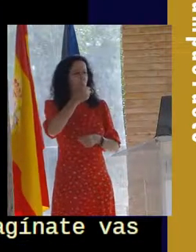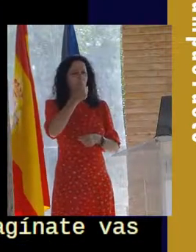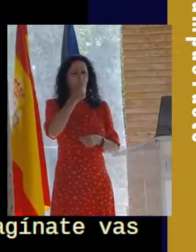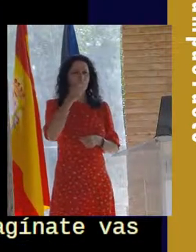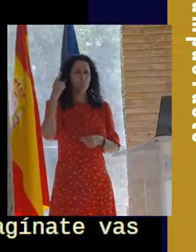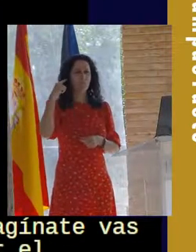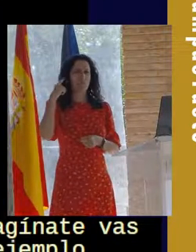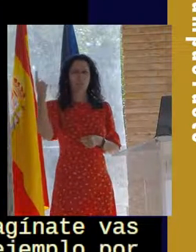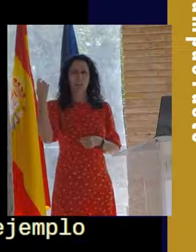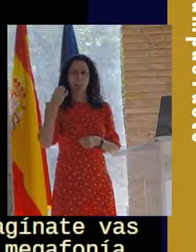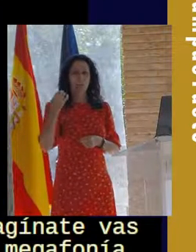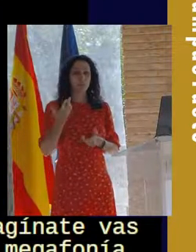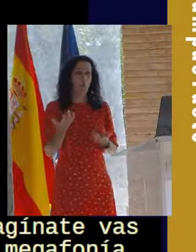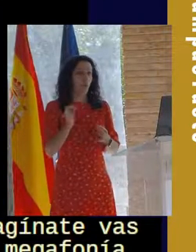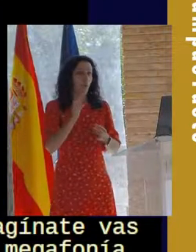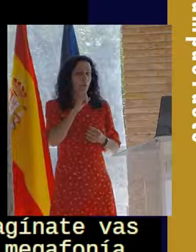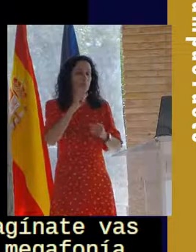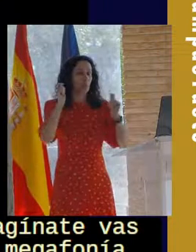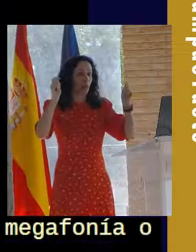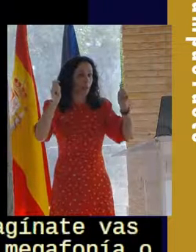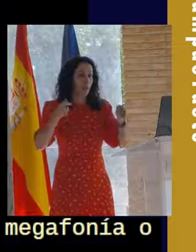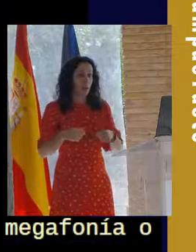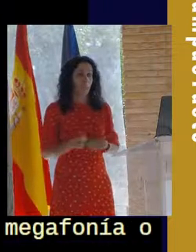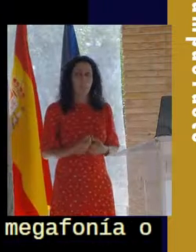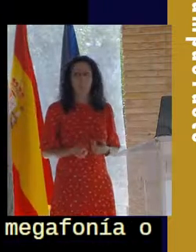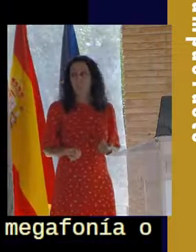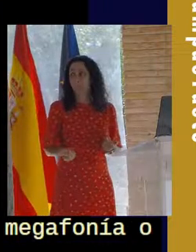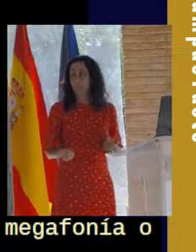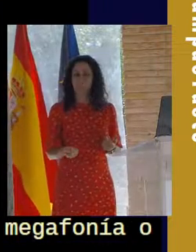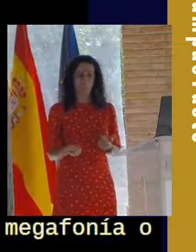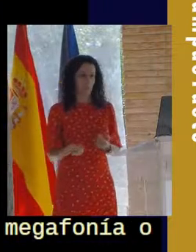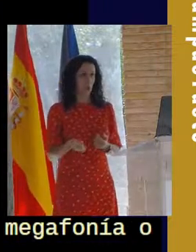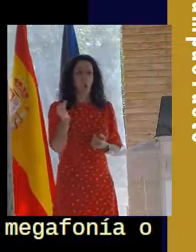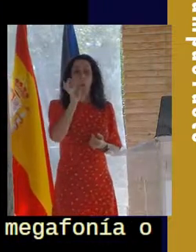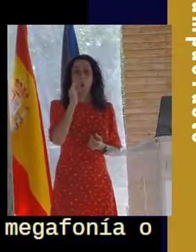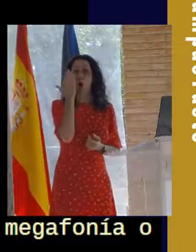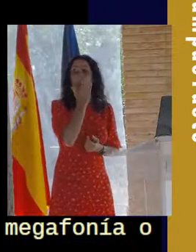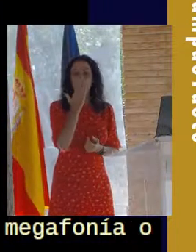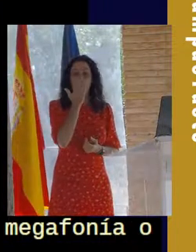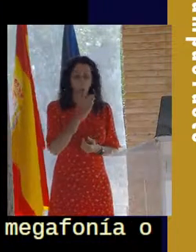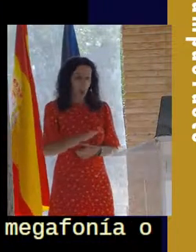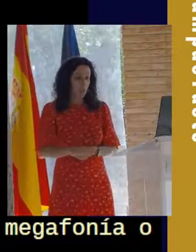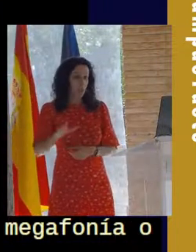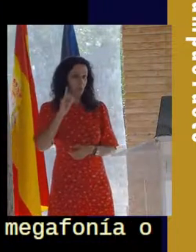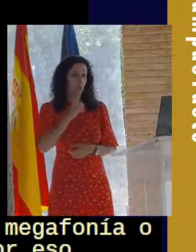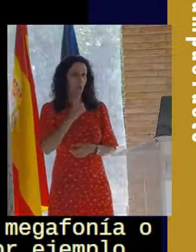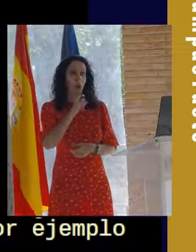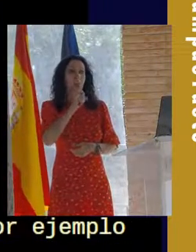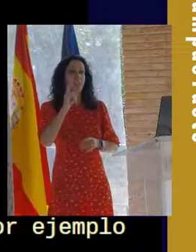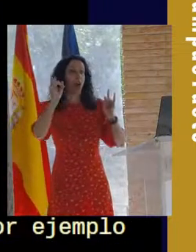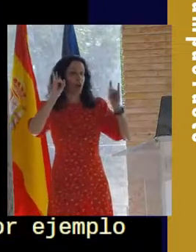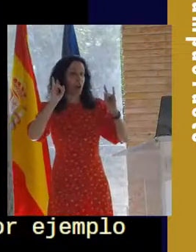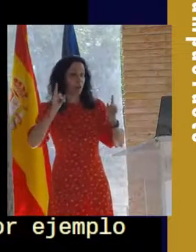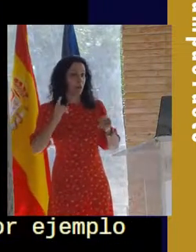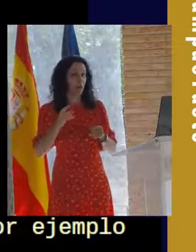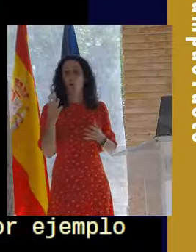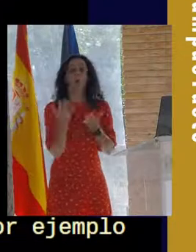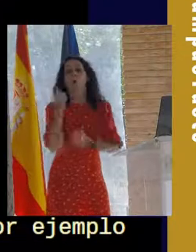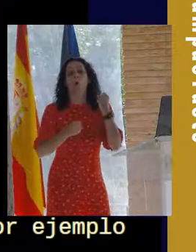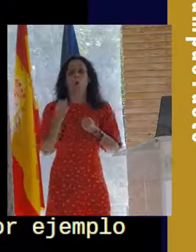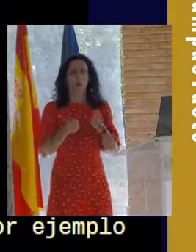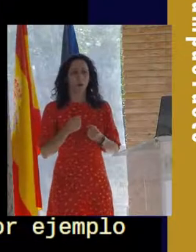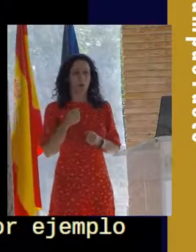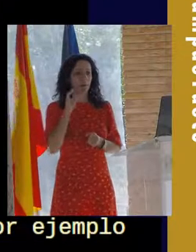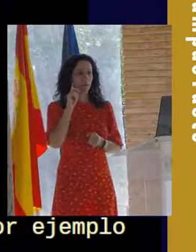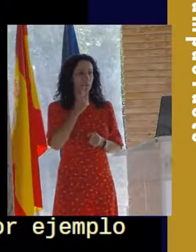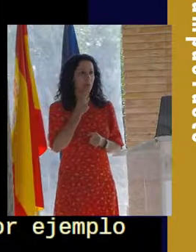avisan por ejemplo por megafonía o cualquier cosa o avisa o una alarma todo sonoro o por ejemplo en el colegio cuando o a